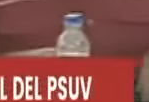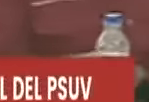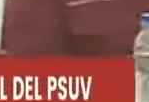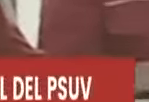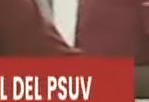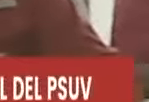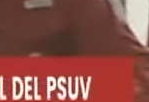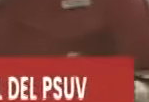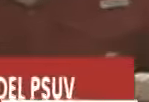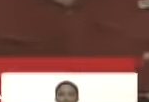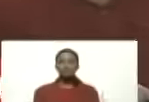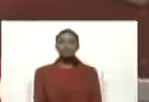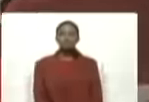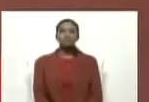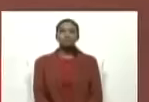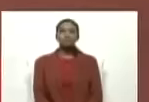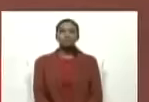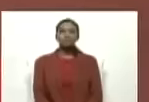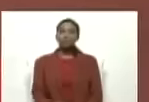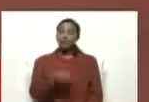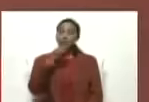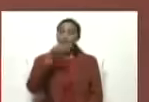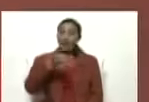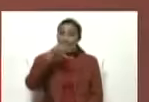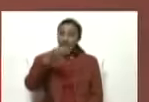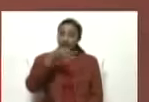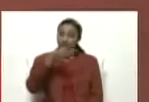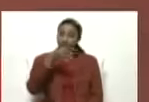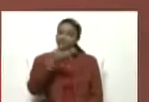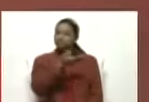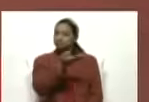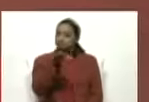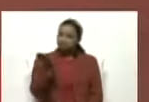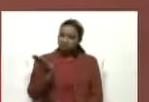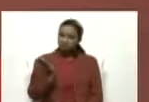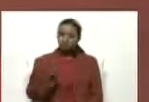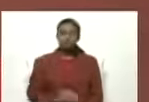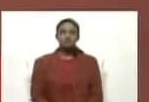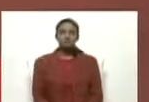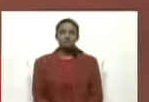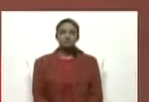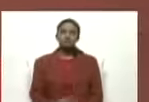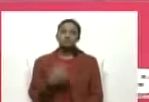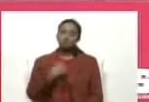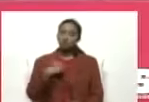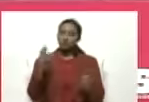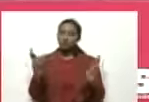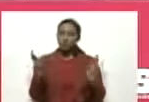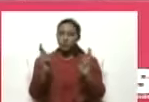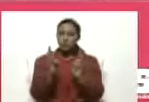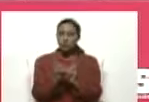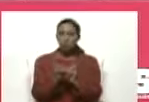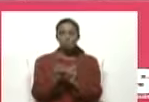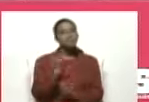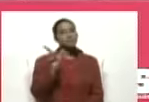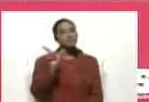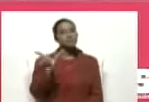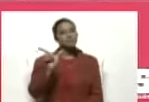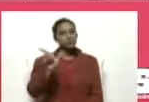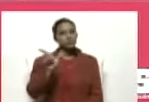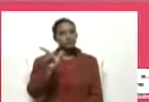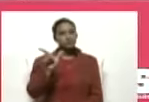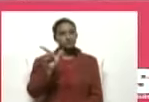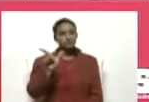Muy buenas tardes. ¿Cómo están todas y todos? Bueno, estamos aquí en la reunión del Partido Socialista Unido de Venezuela